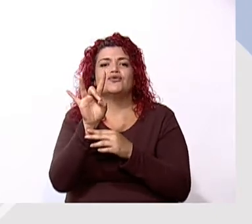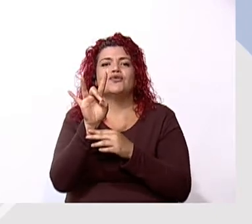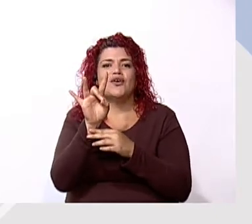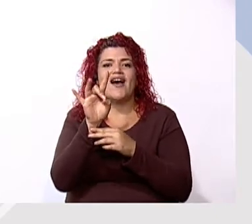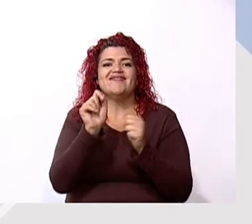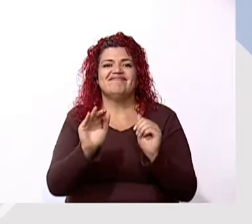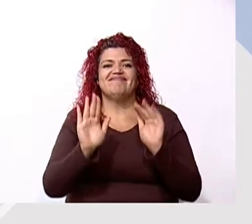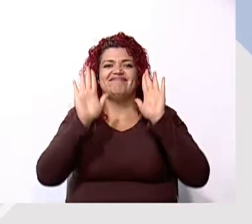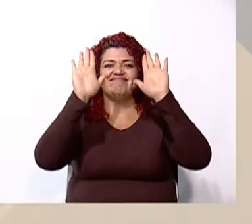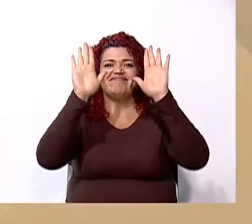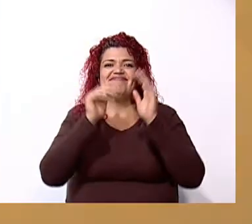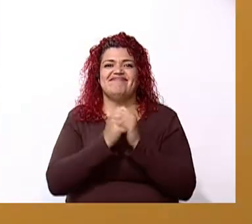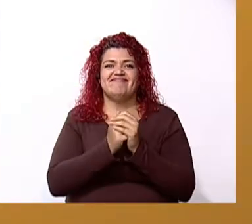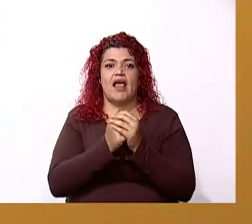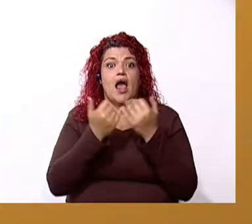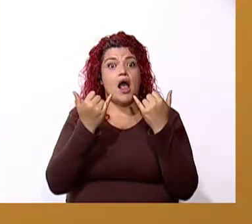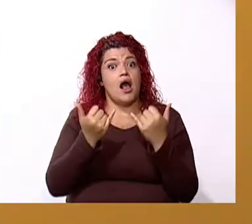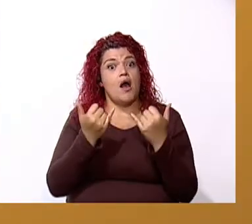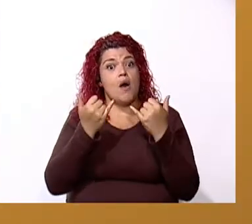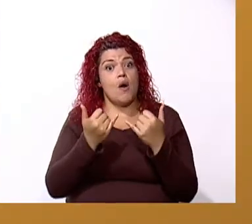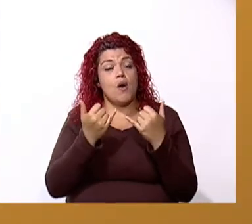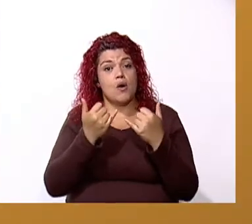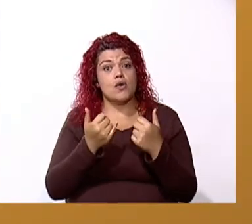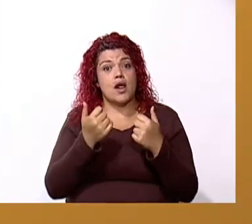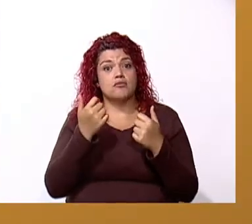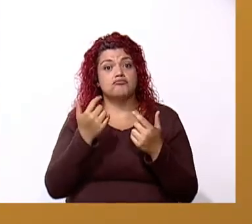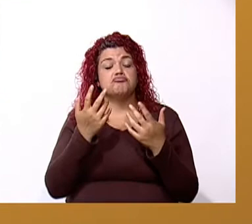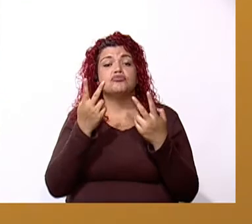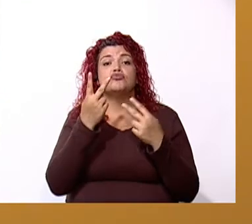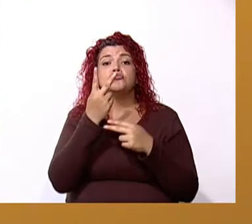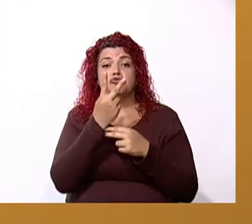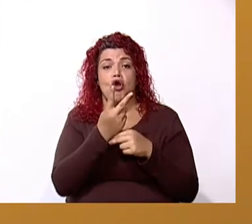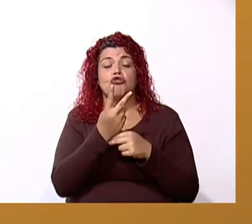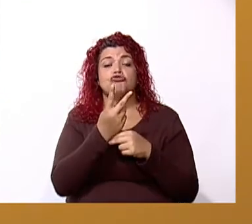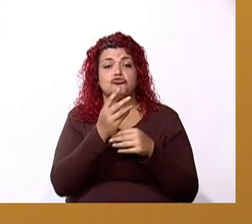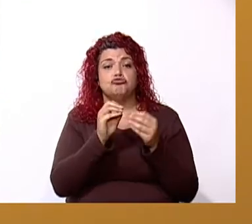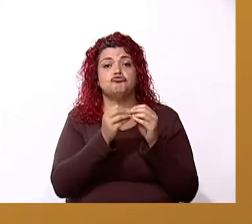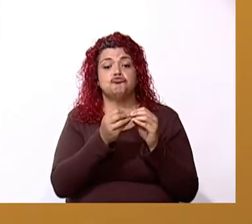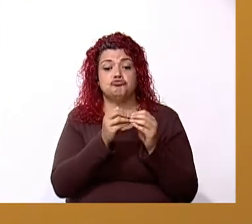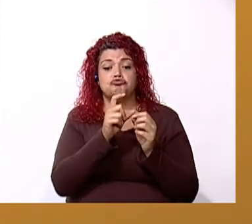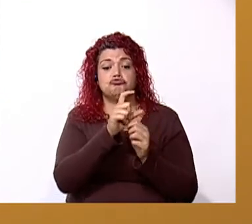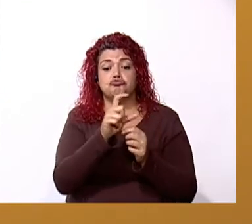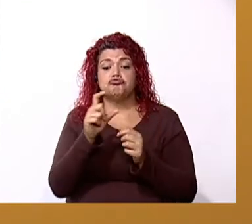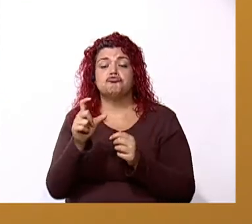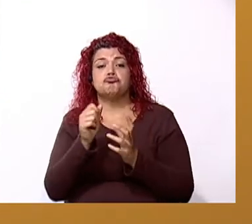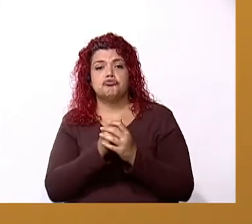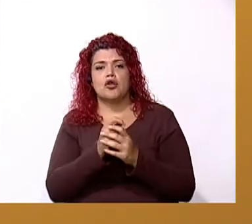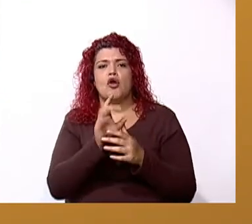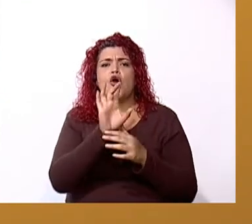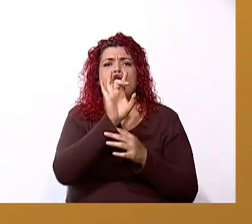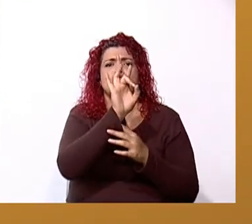Excelente, muy bien. Ahora vamos a tomar dos cantidades que formamos,